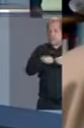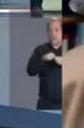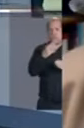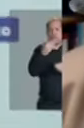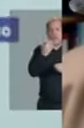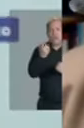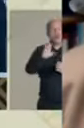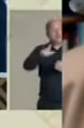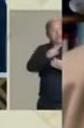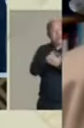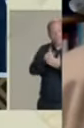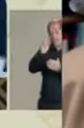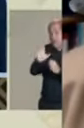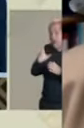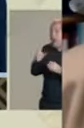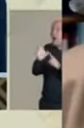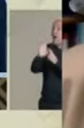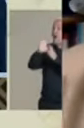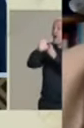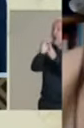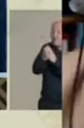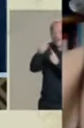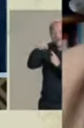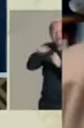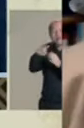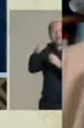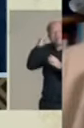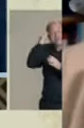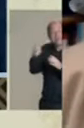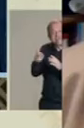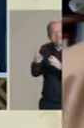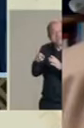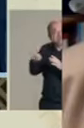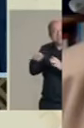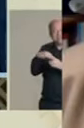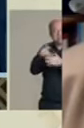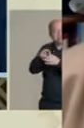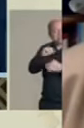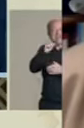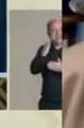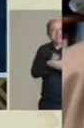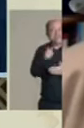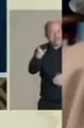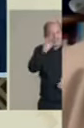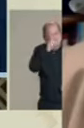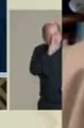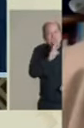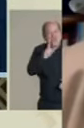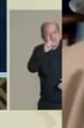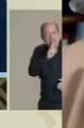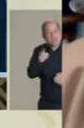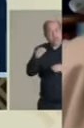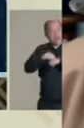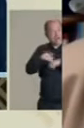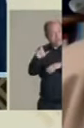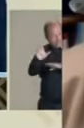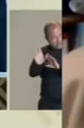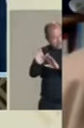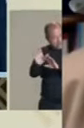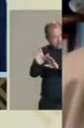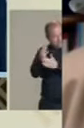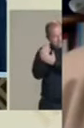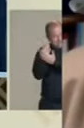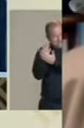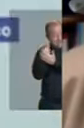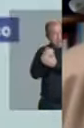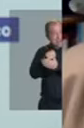tan contundente. Hay que destacar también que todavía falta un tercer debate el 19 de mayo. Estamos a prácticamente casi un mes de